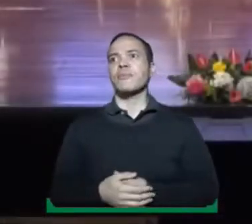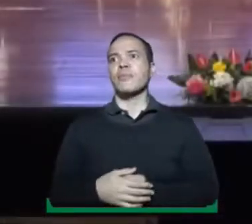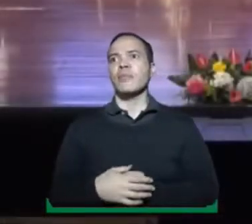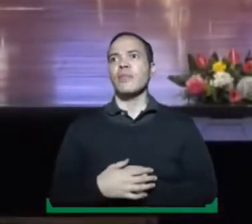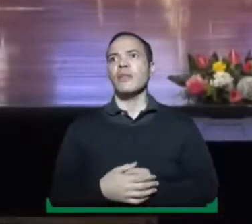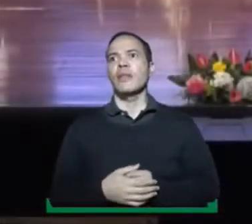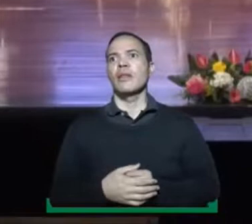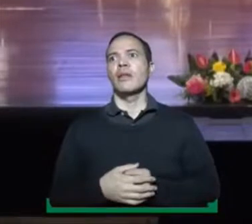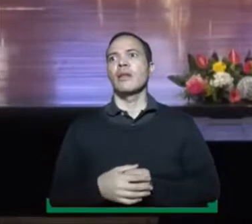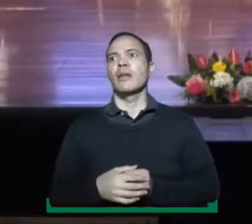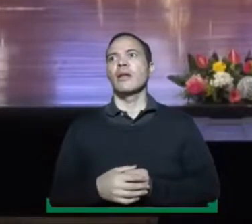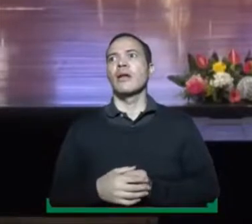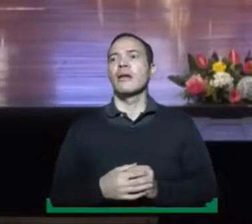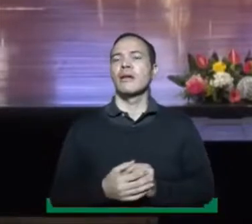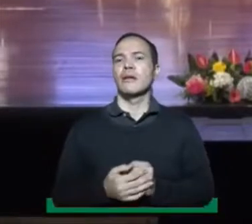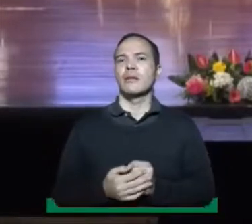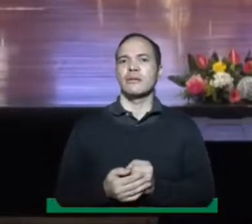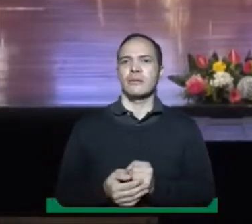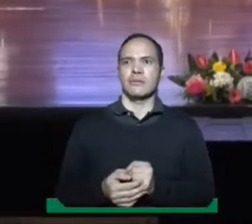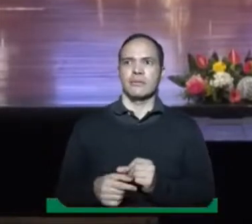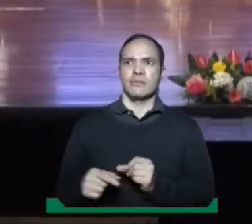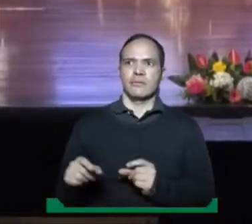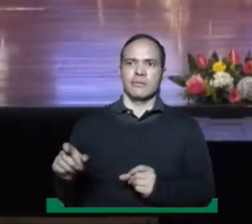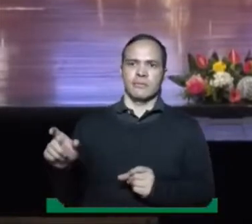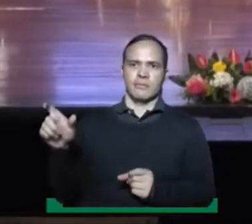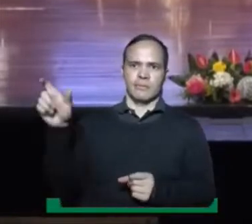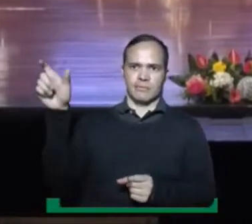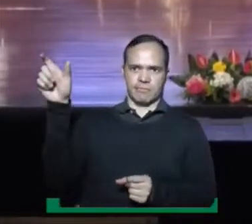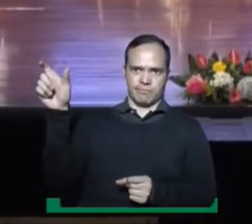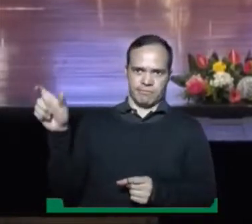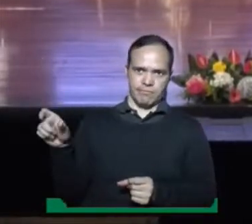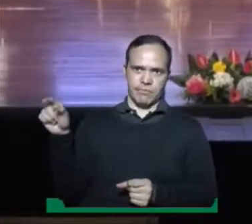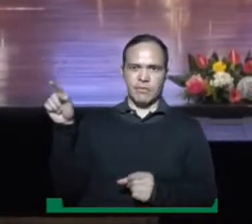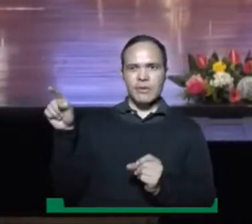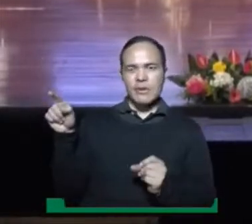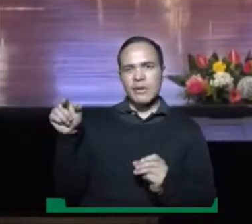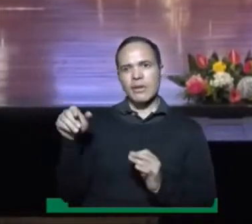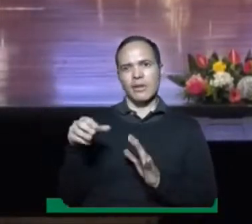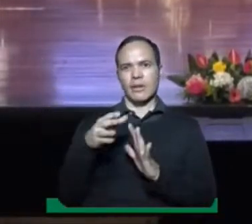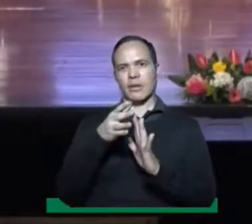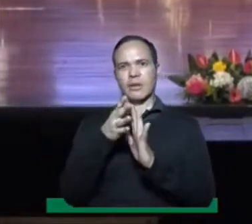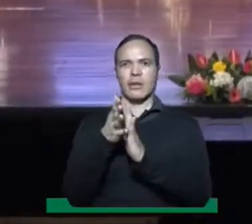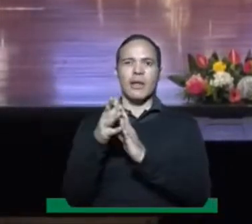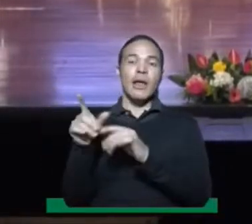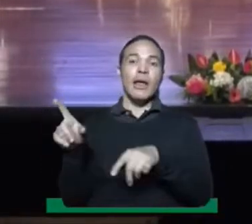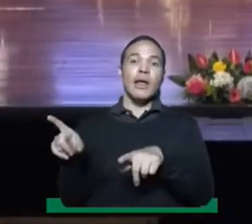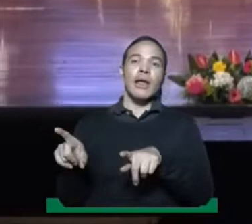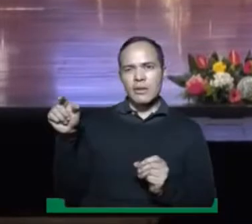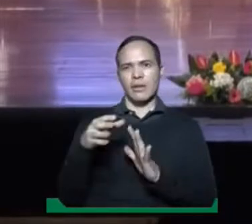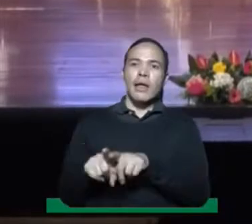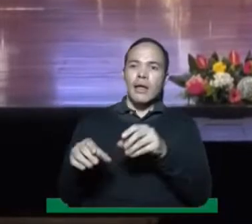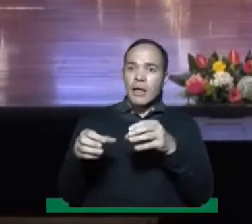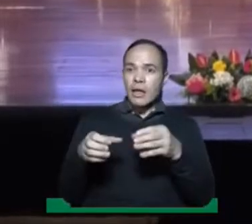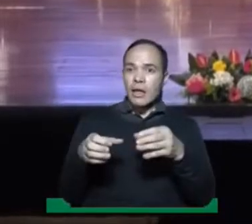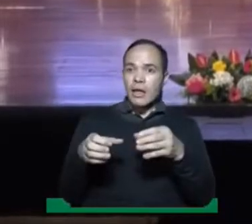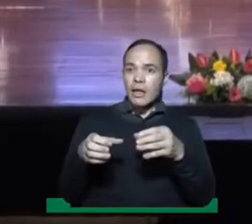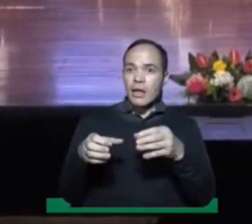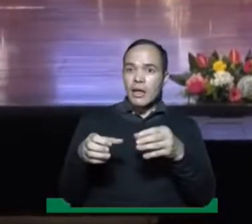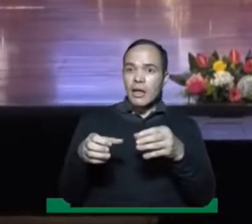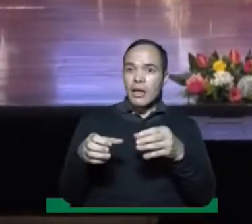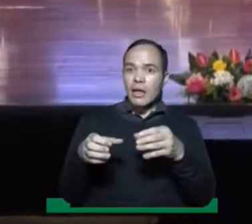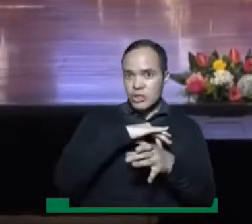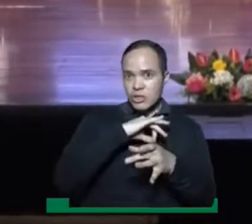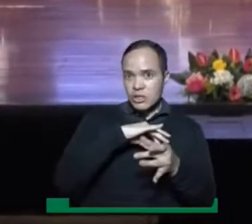yo les cuento quién es maría ya ampliamos de un poco ella nos contara ella la presidente de la asociación chilena de turismo